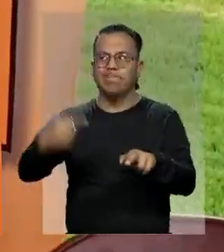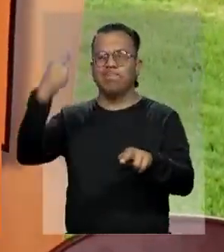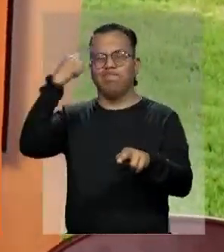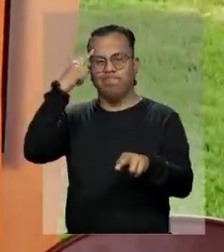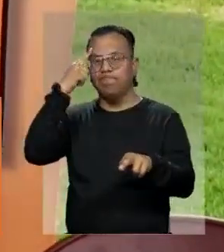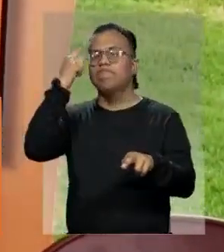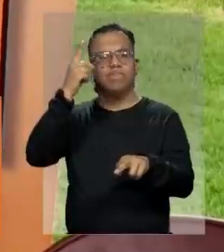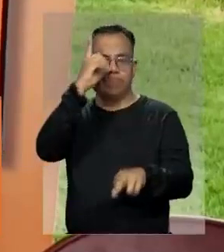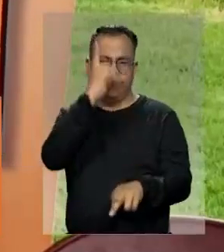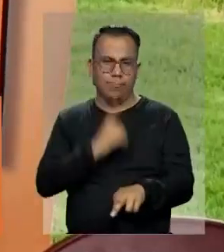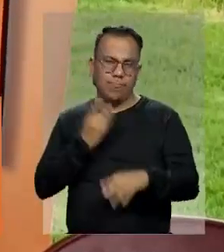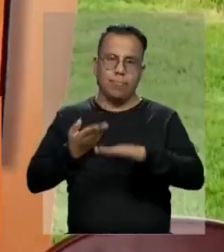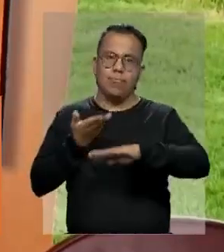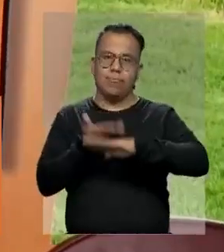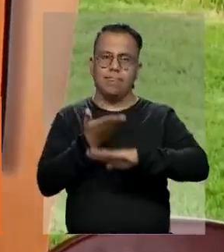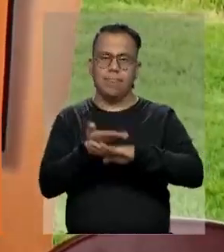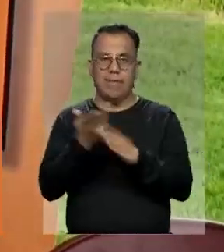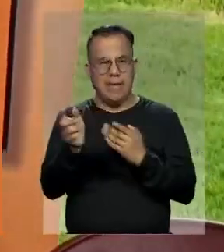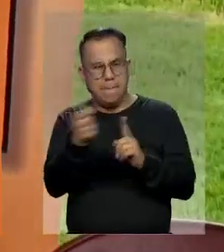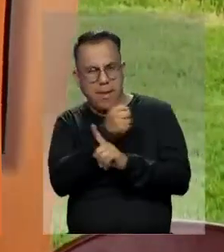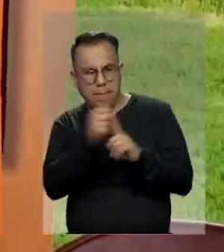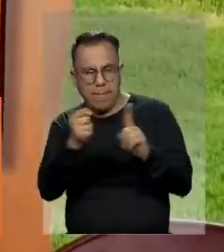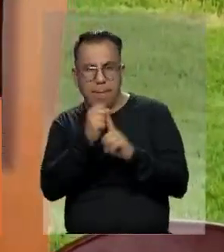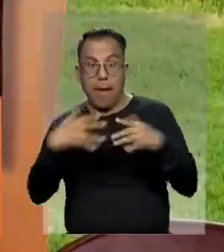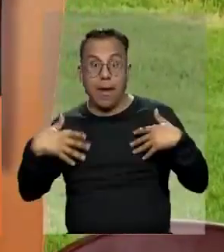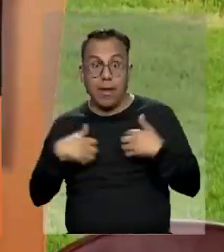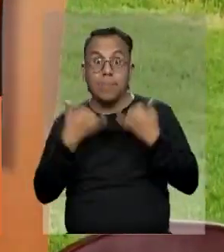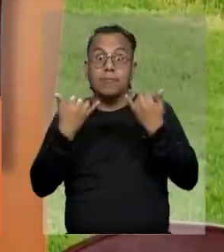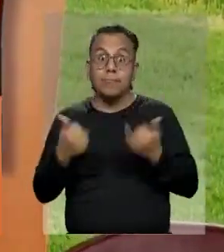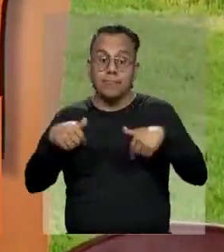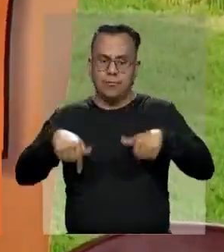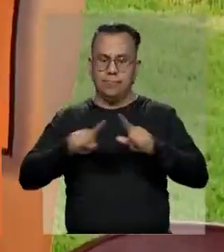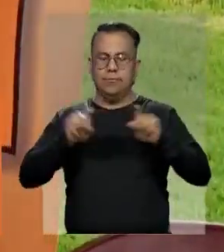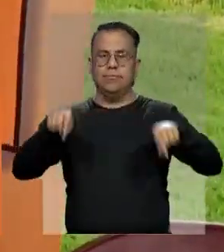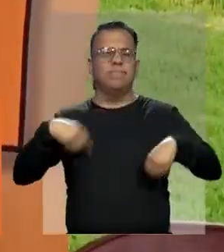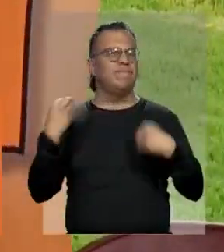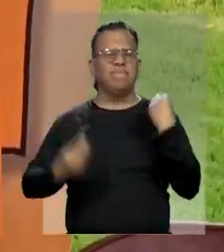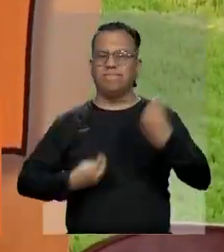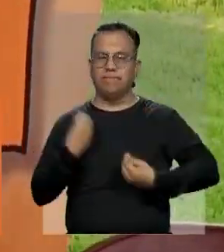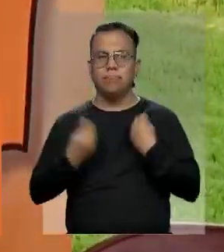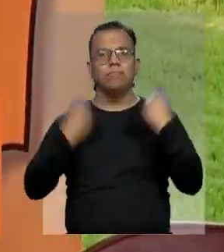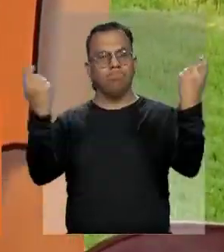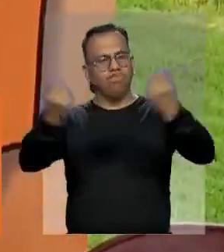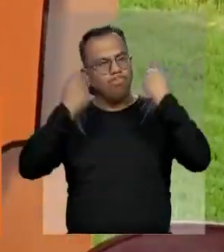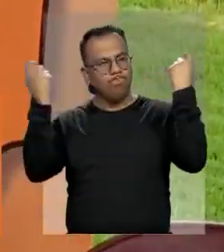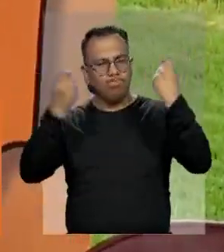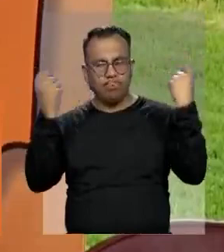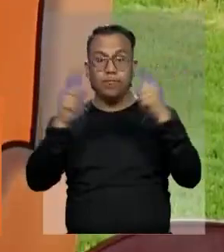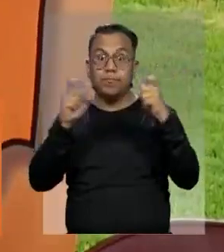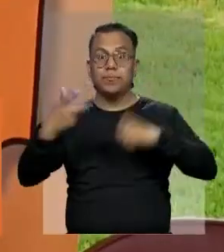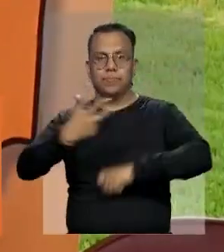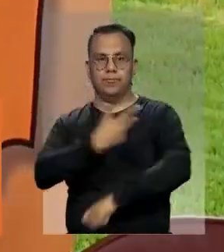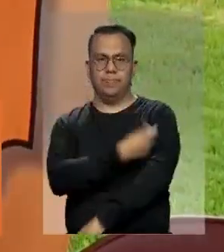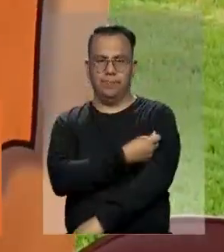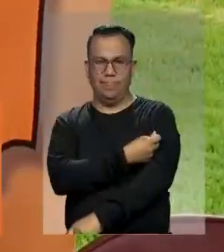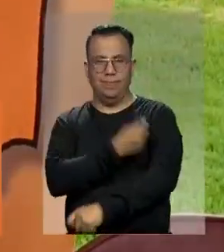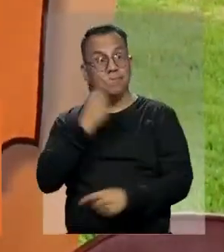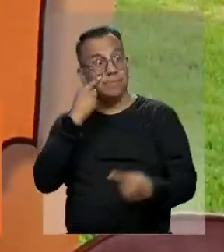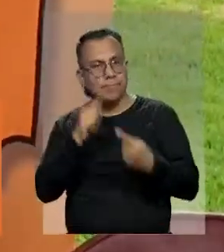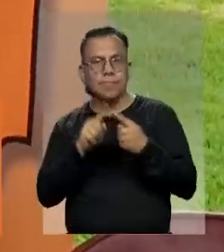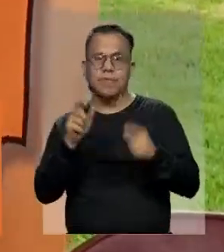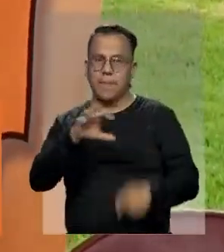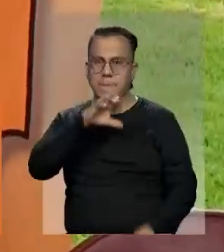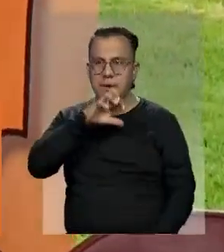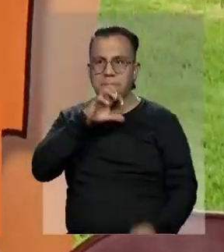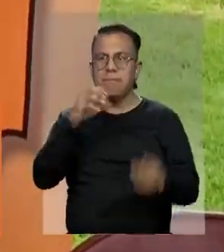decidimos hacer esta propuesta sobre el maltrato animal y acá estamos haciendo una campañas de vacunación para los